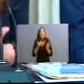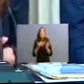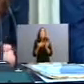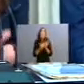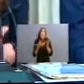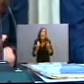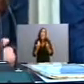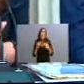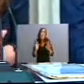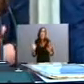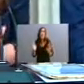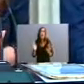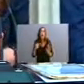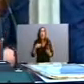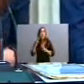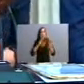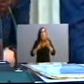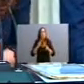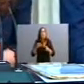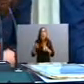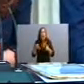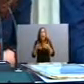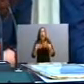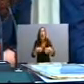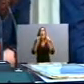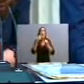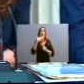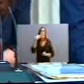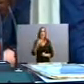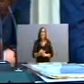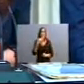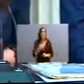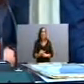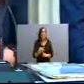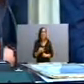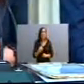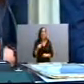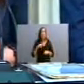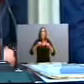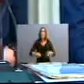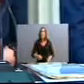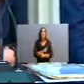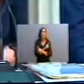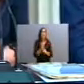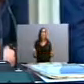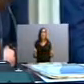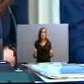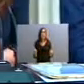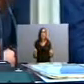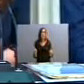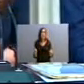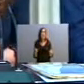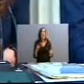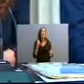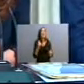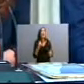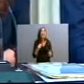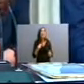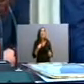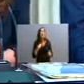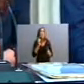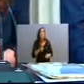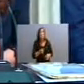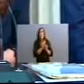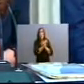a lograr encontrar la verdad en este caso y no permitir bajo ningún punto de vista que esto, que esta